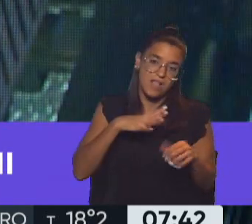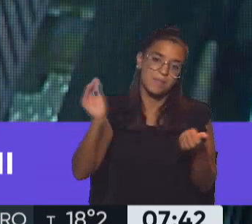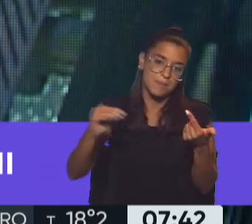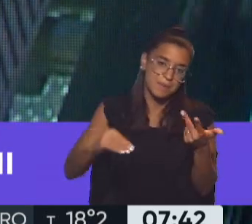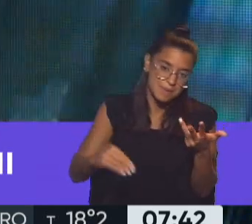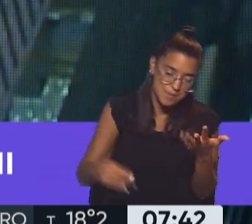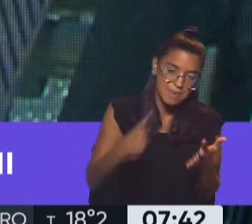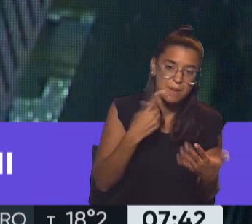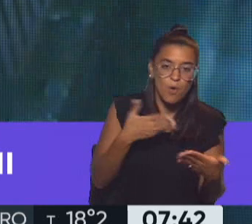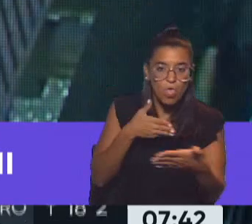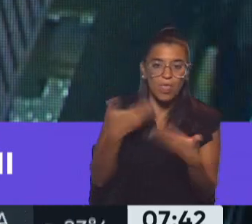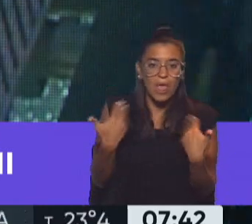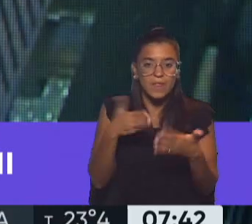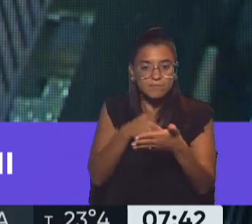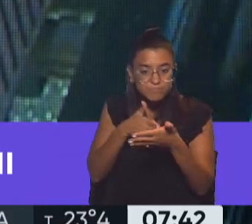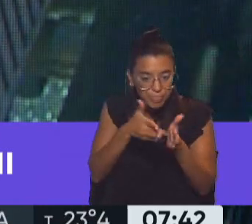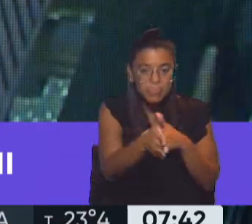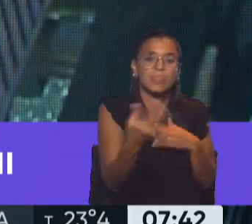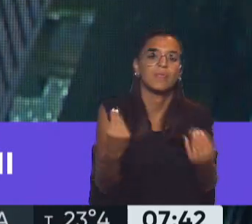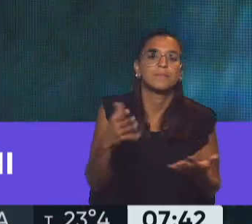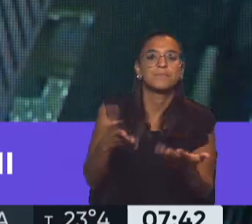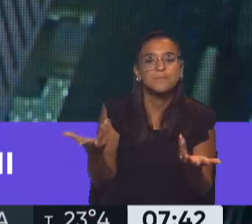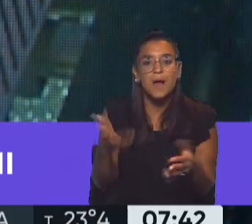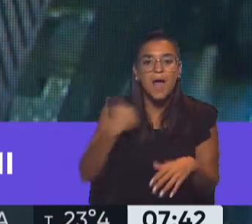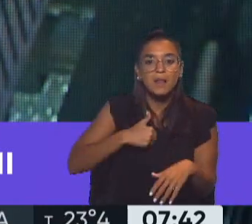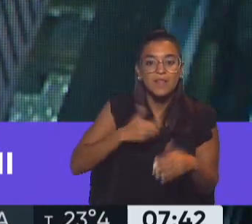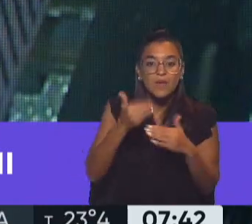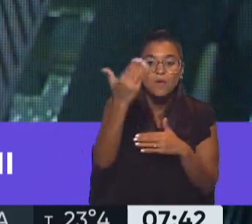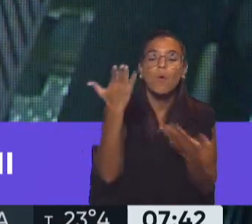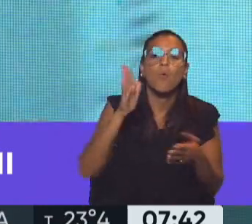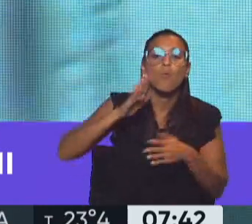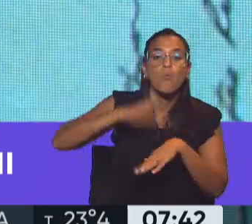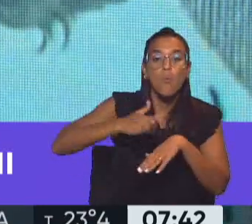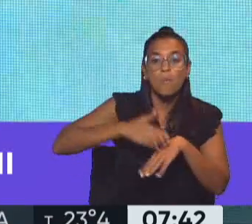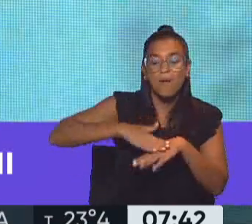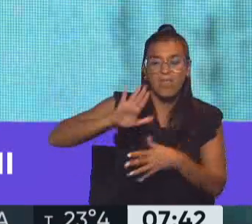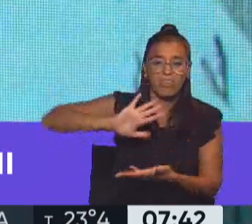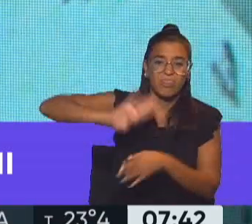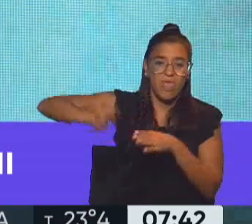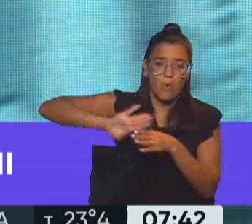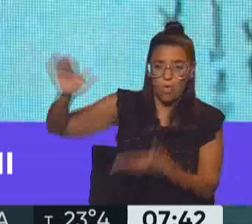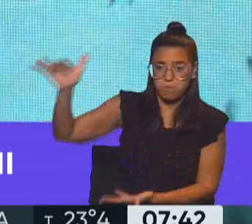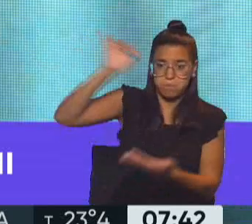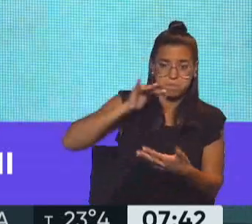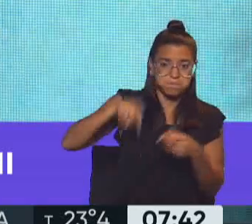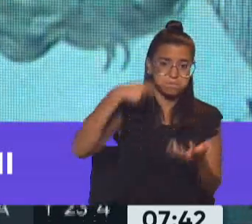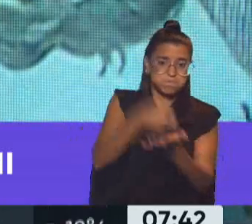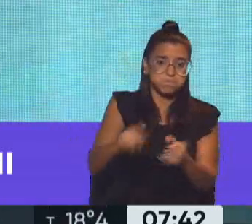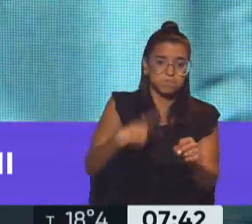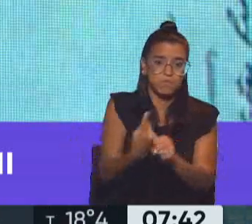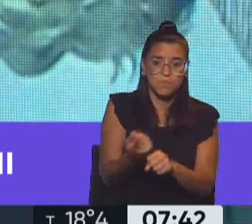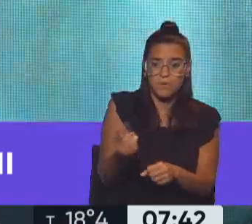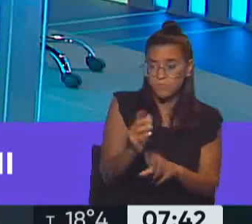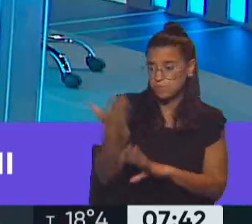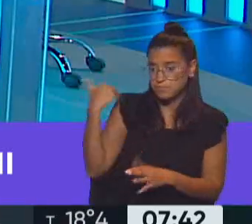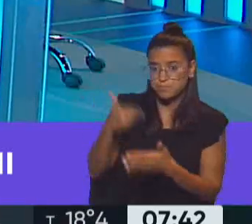destrabar este gran problema de solvencia que tiene la Argentina a futuro por un endeudamiento enorme e insostenible como el que se ha llevado en el último tiempo.